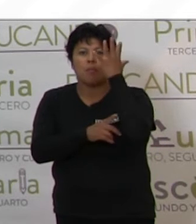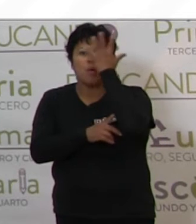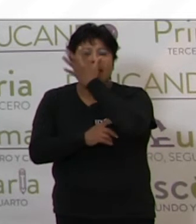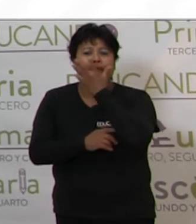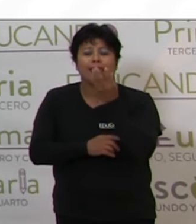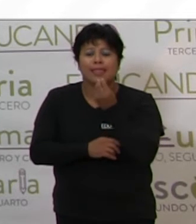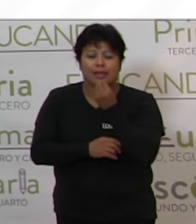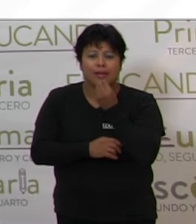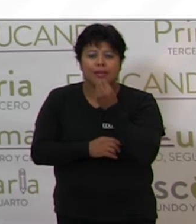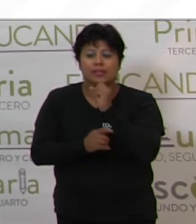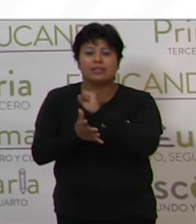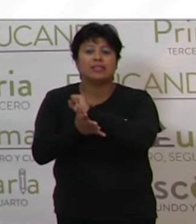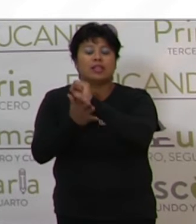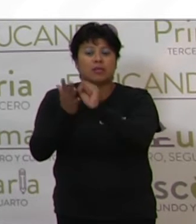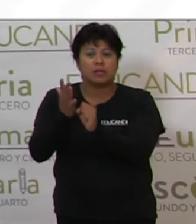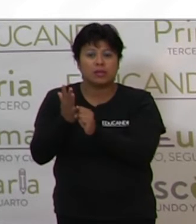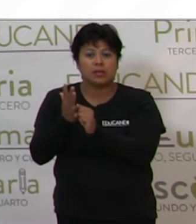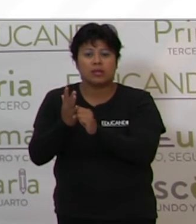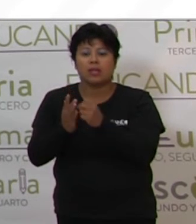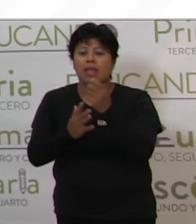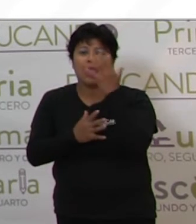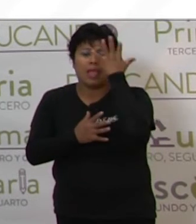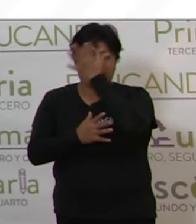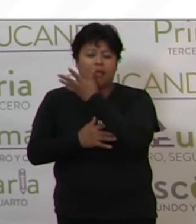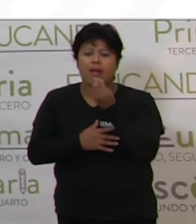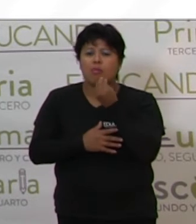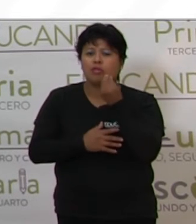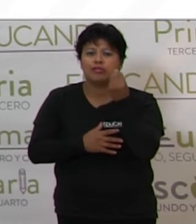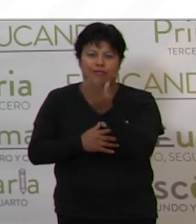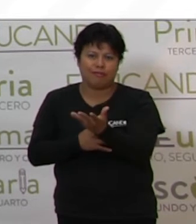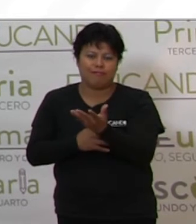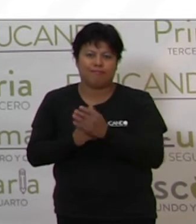bonito, y el sinónimo sería hermoso,